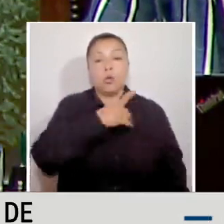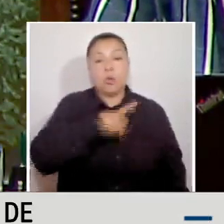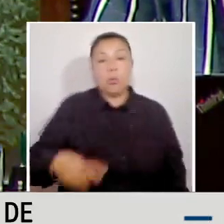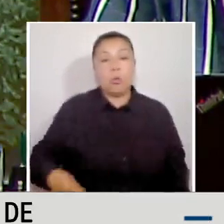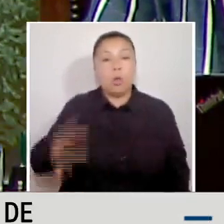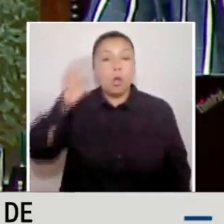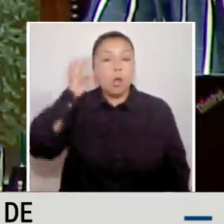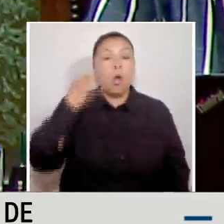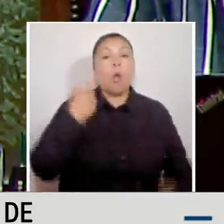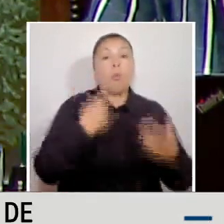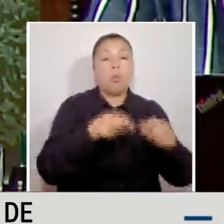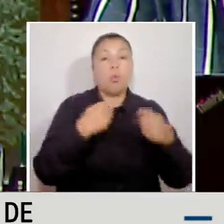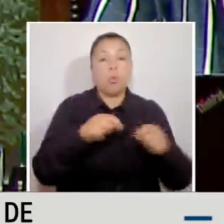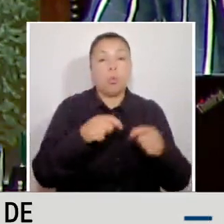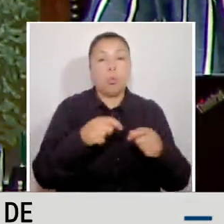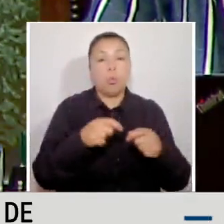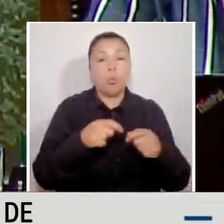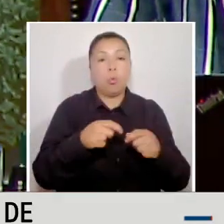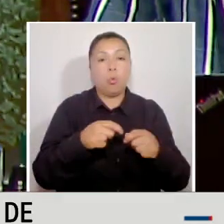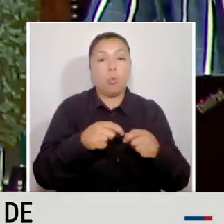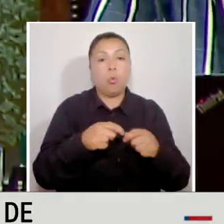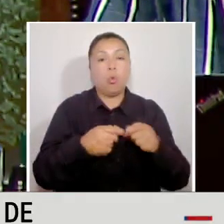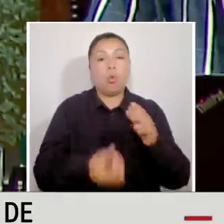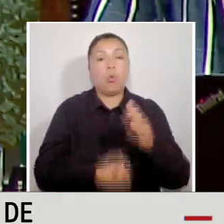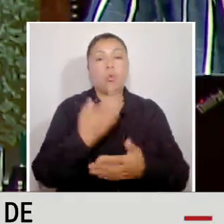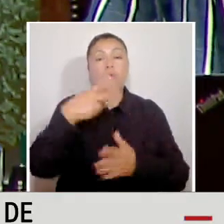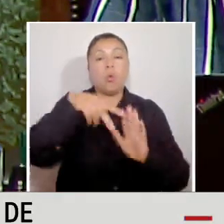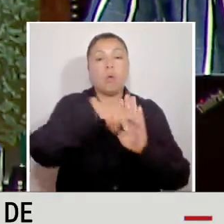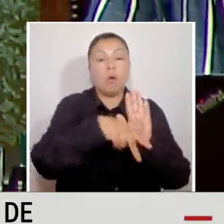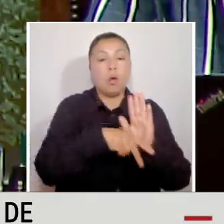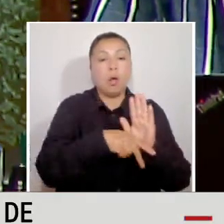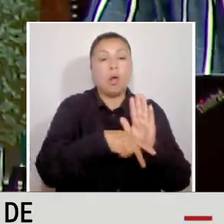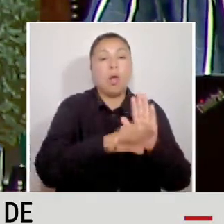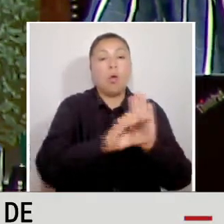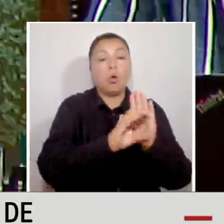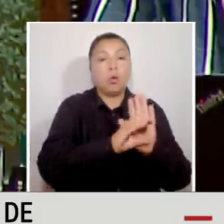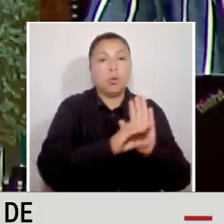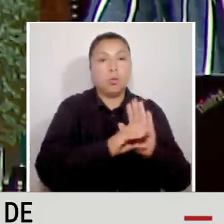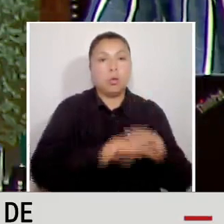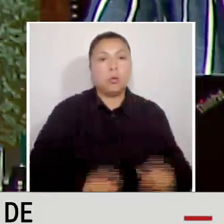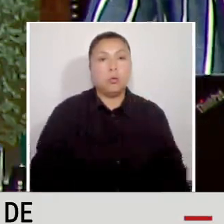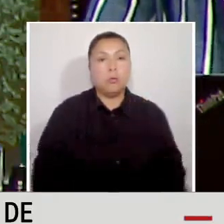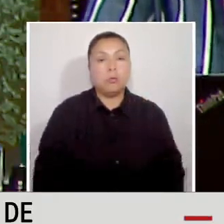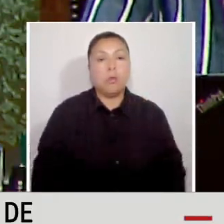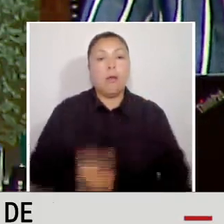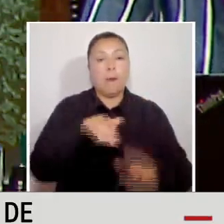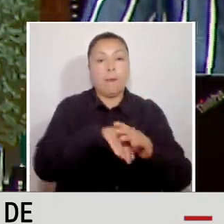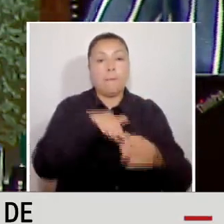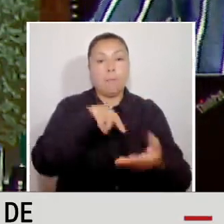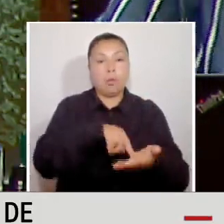tratarse de una norma de Rango orgánico constitucional en